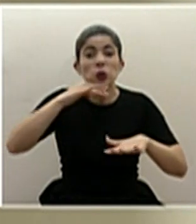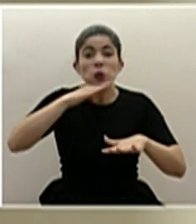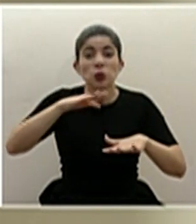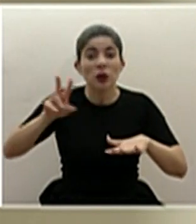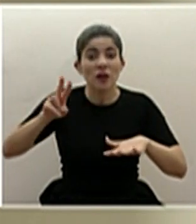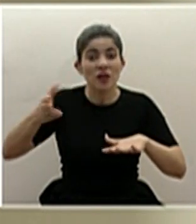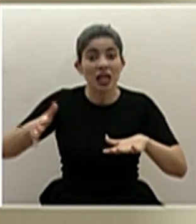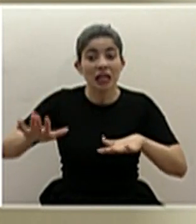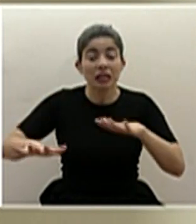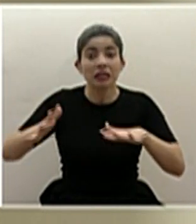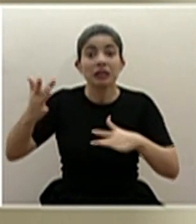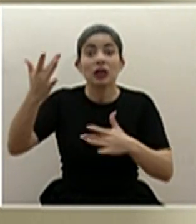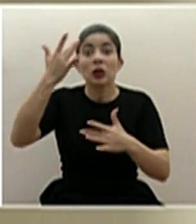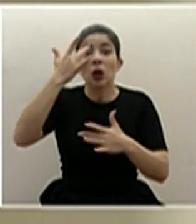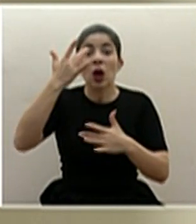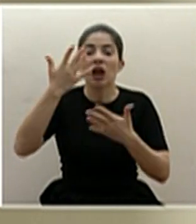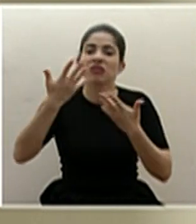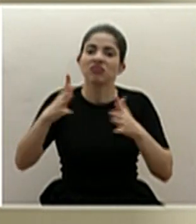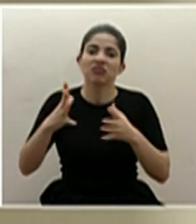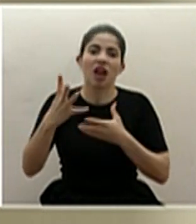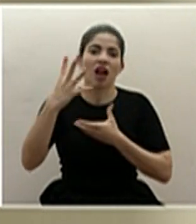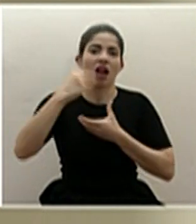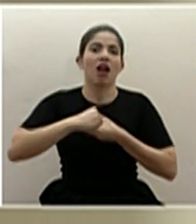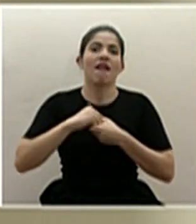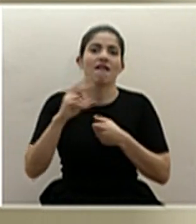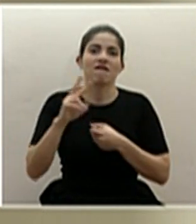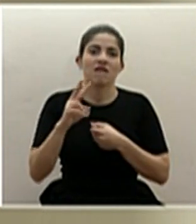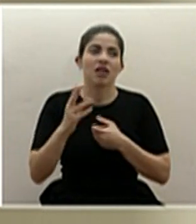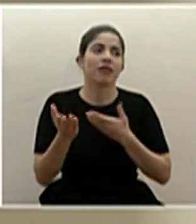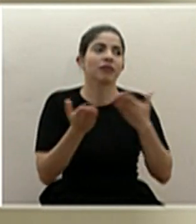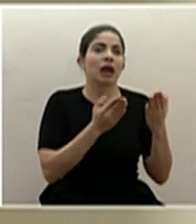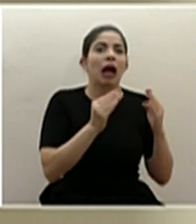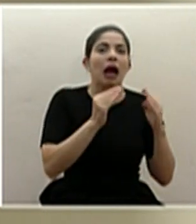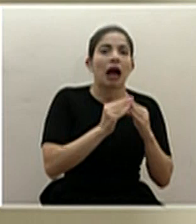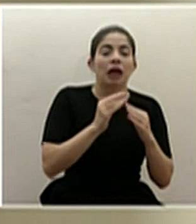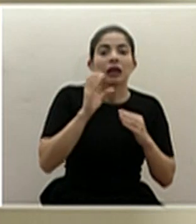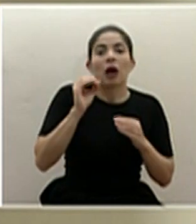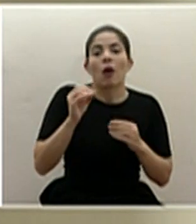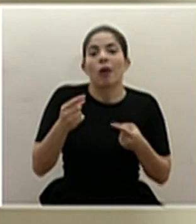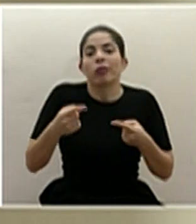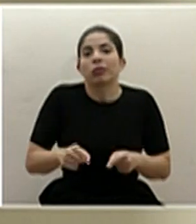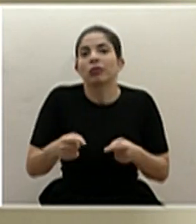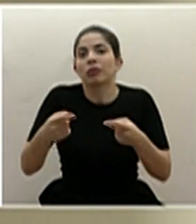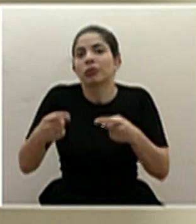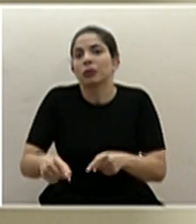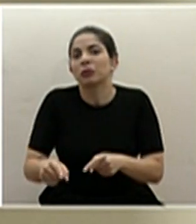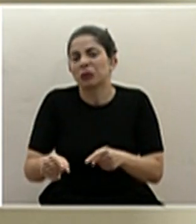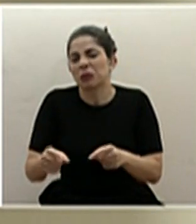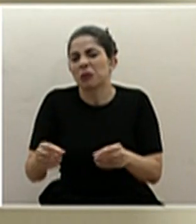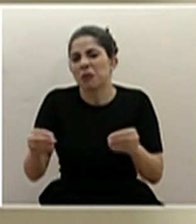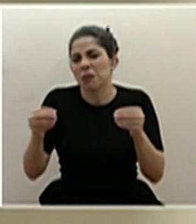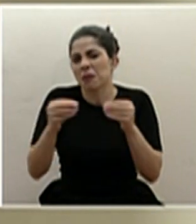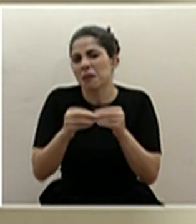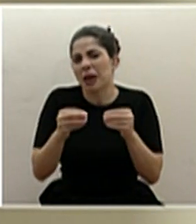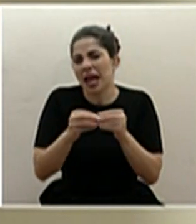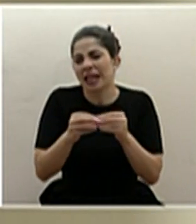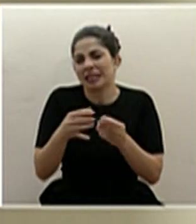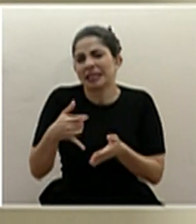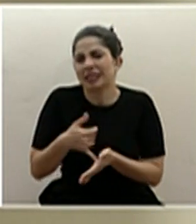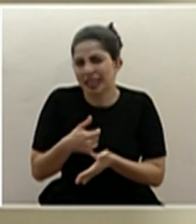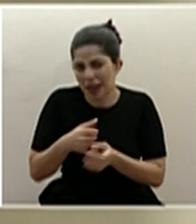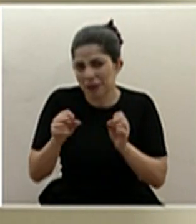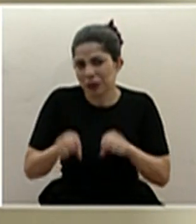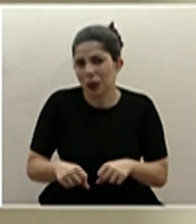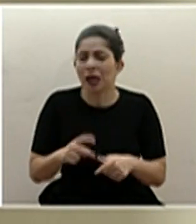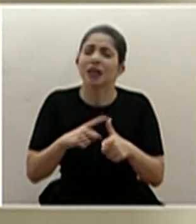tiene el virus, ahí ya podemos llevar el virus a nuestras casas o provocar eventualmente asuntos de más delicados.